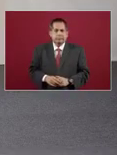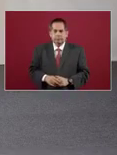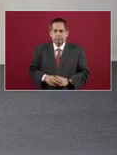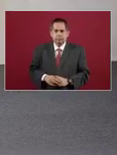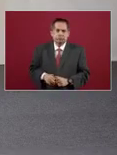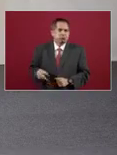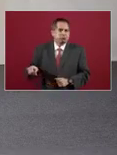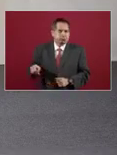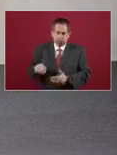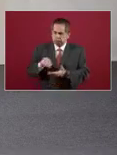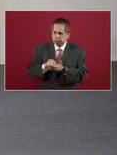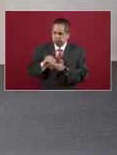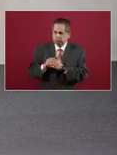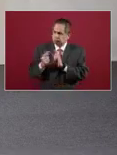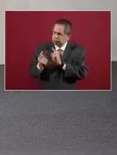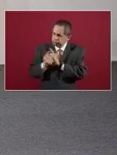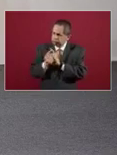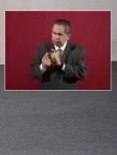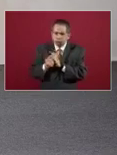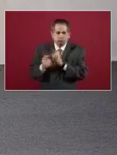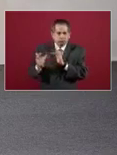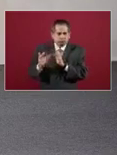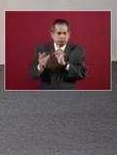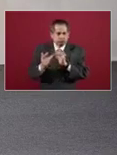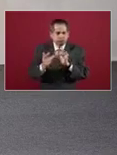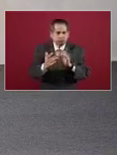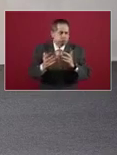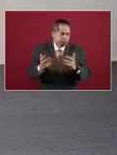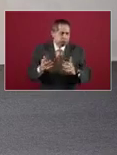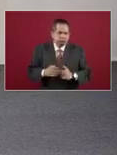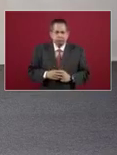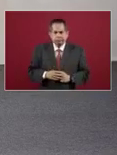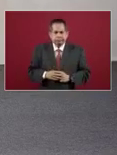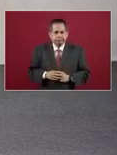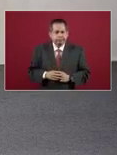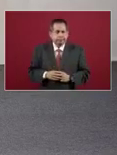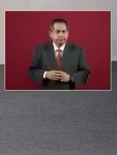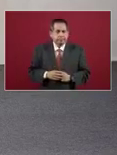constantemente estamos teniendo